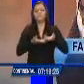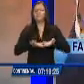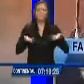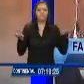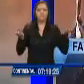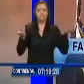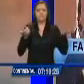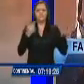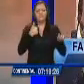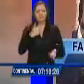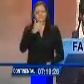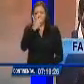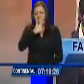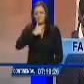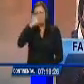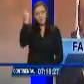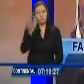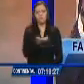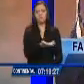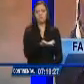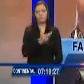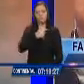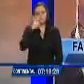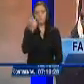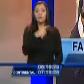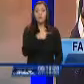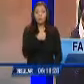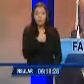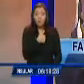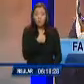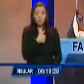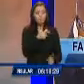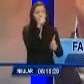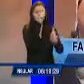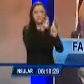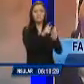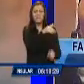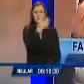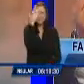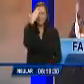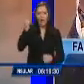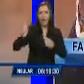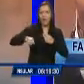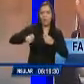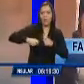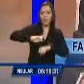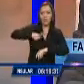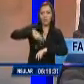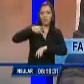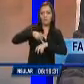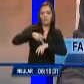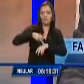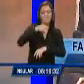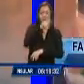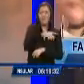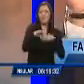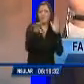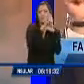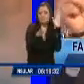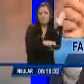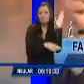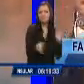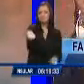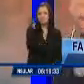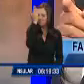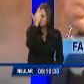fuerte, tan cínica de Juan Pablo Pozo. Un hombre que conoce el derecho, un hombre que conoce la Constitución, un hombre con